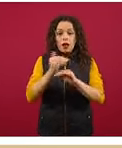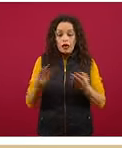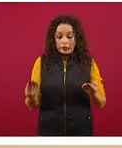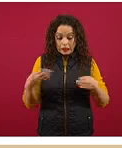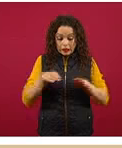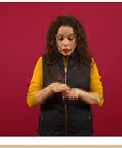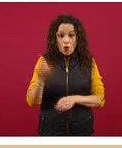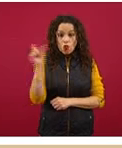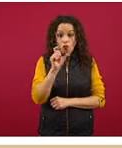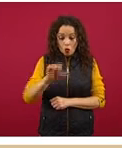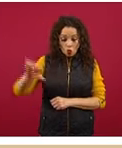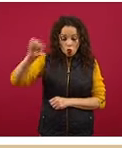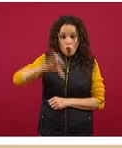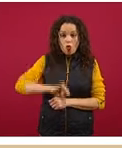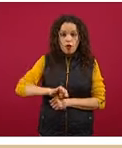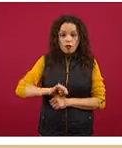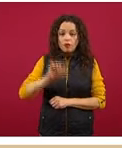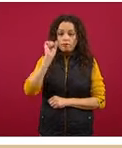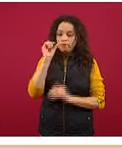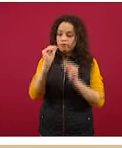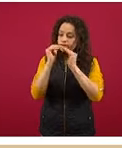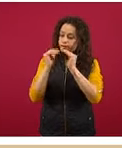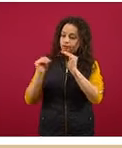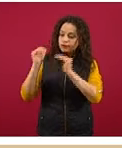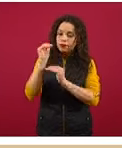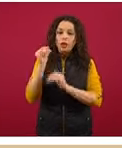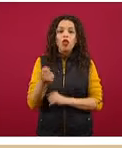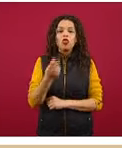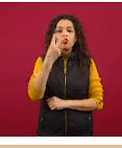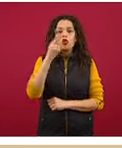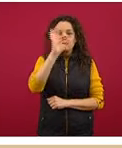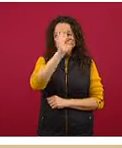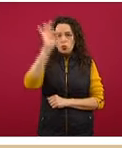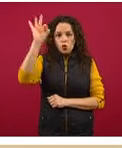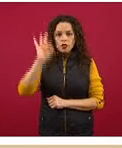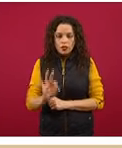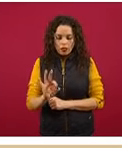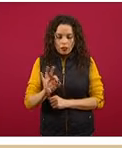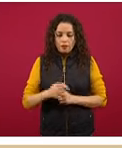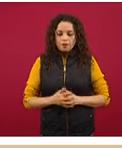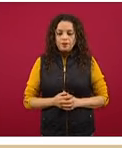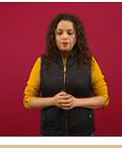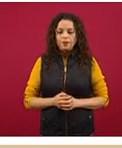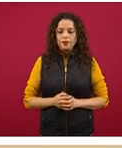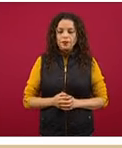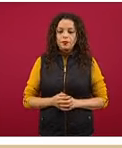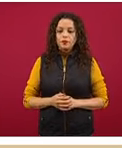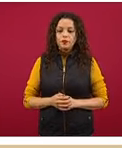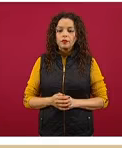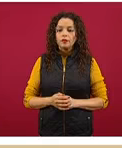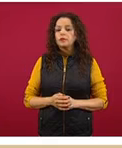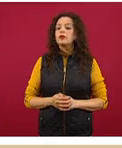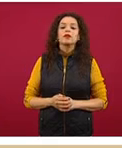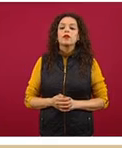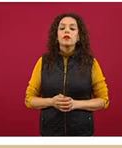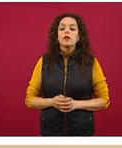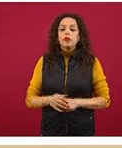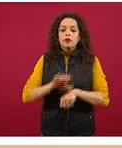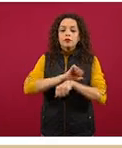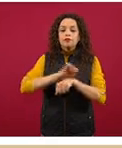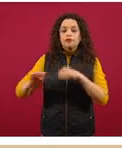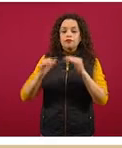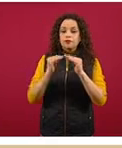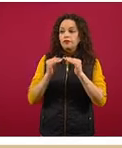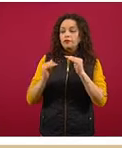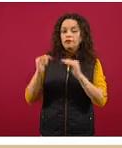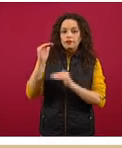hoy con un incremento del 2% y ya con un ligero incremento